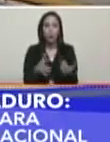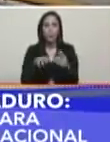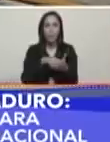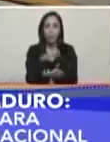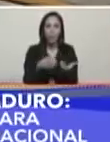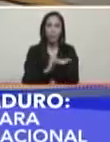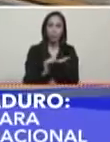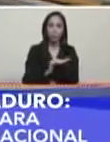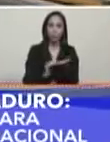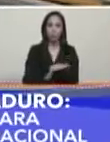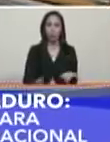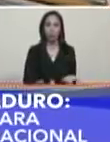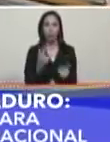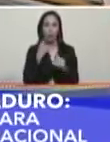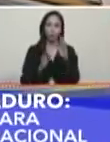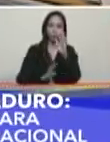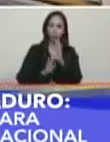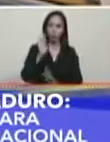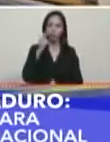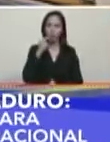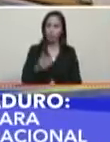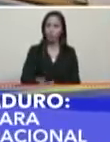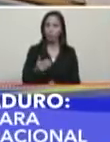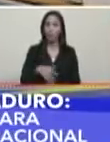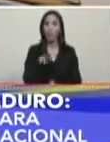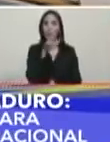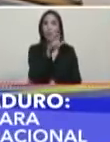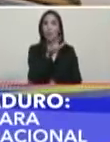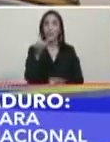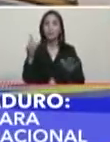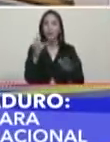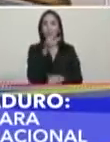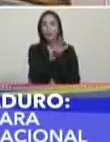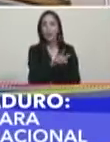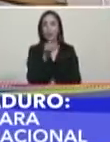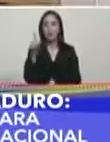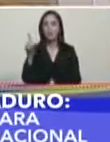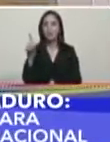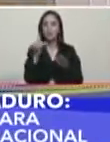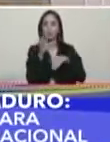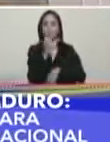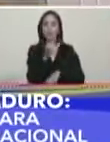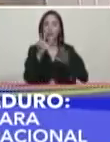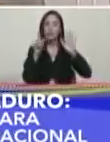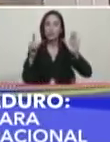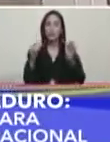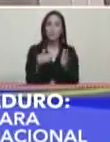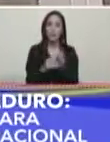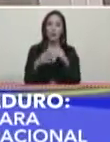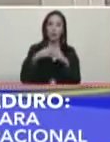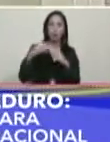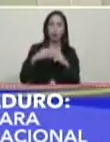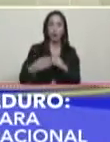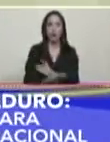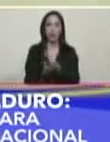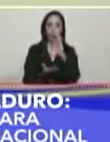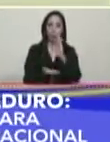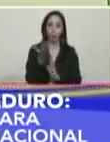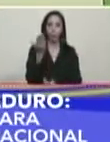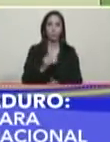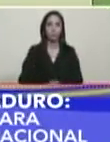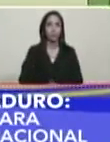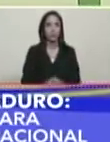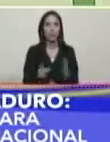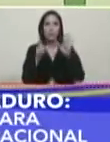cosa, mira, no tiene proporcionalidad. 36 mil dólares a 6 millones de dólares. Prácticamente era hacer la planta de